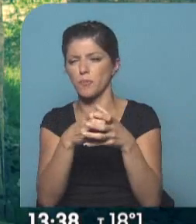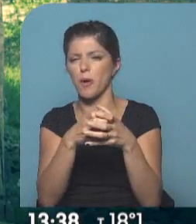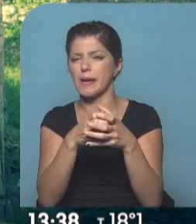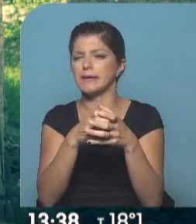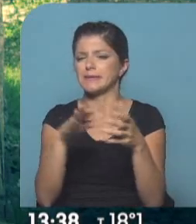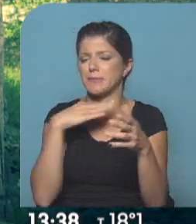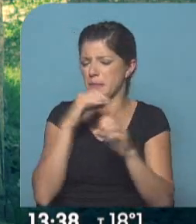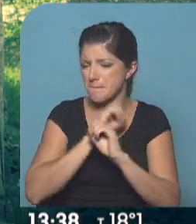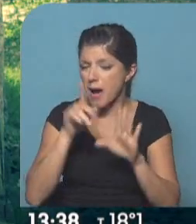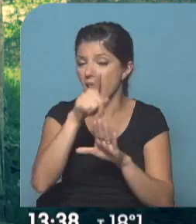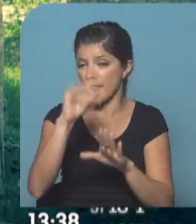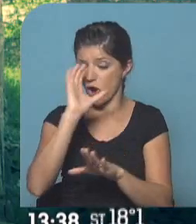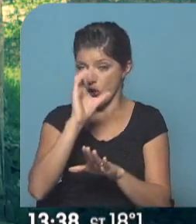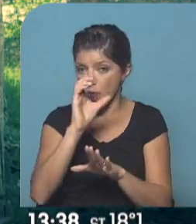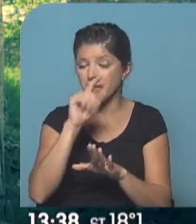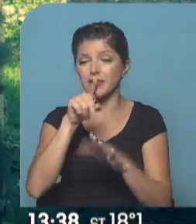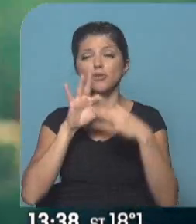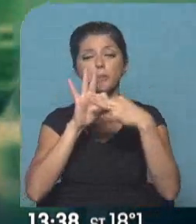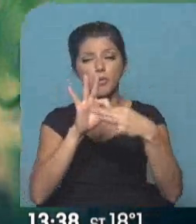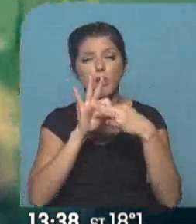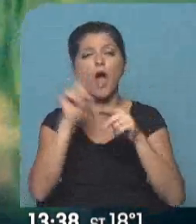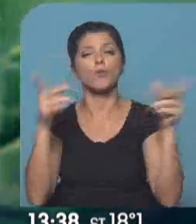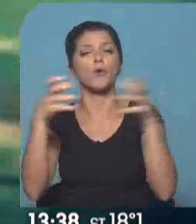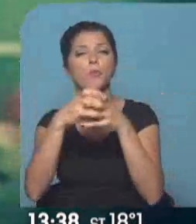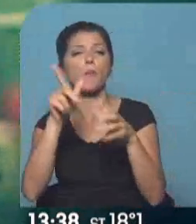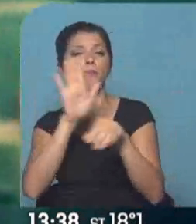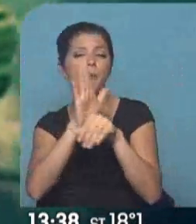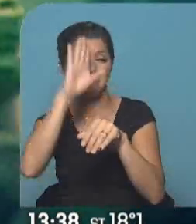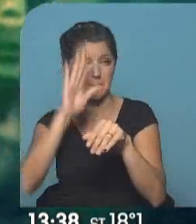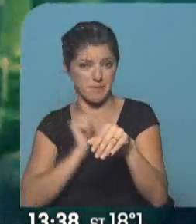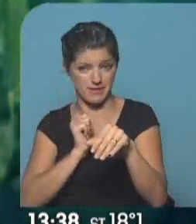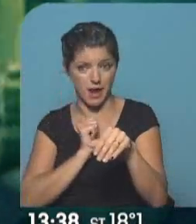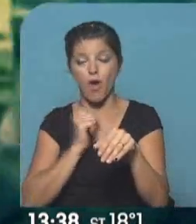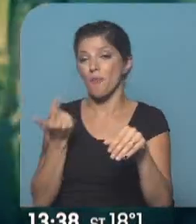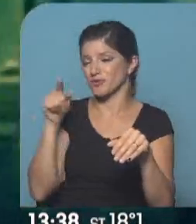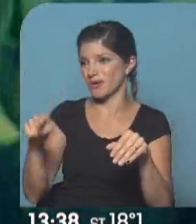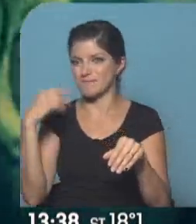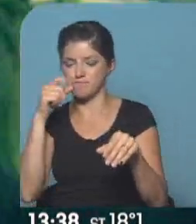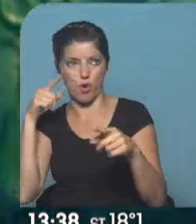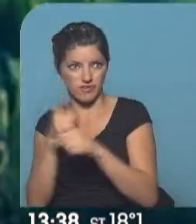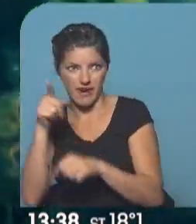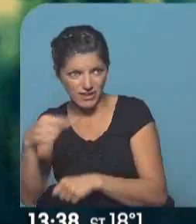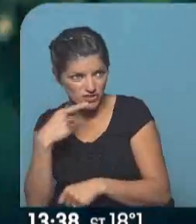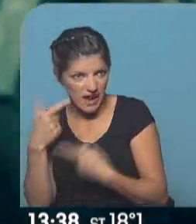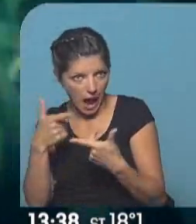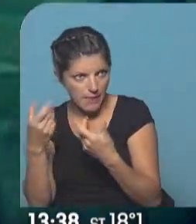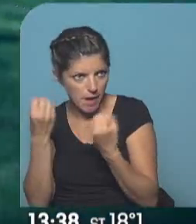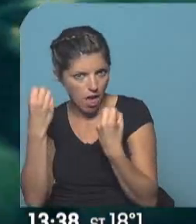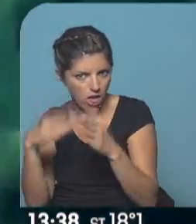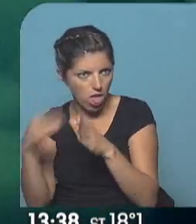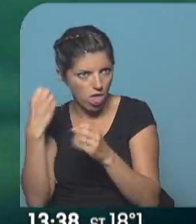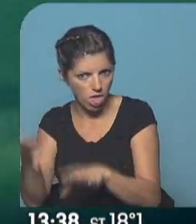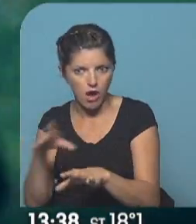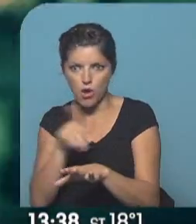del país y asociada a remanentes paramilitares, por lo que es difícil que el grupo insurgente acepte desprenderse de sus armas